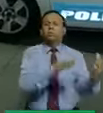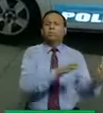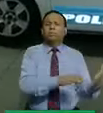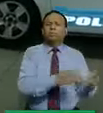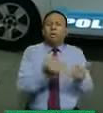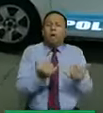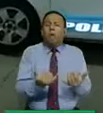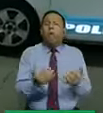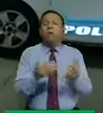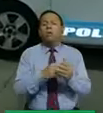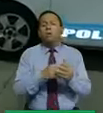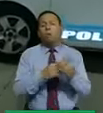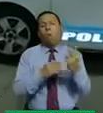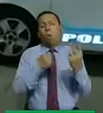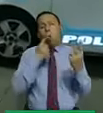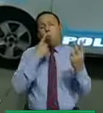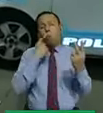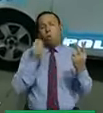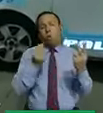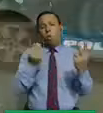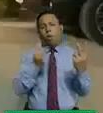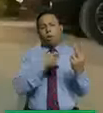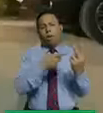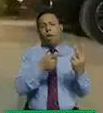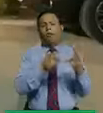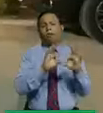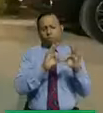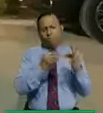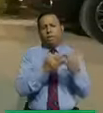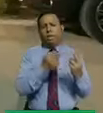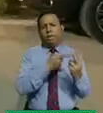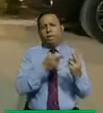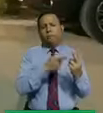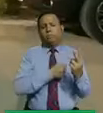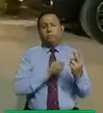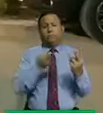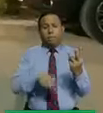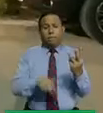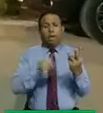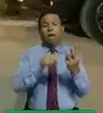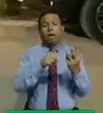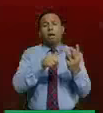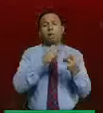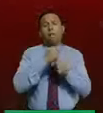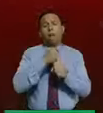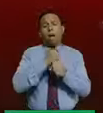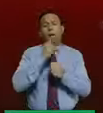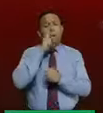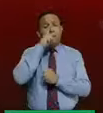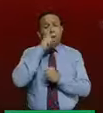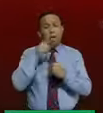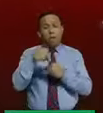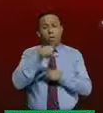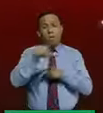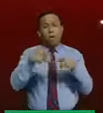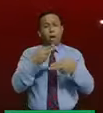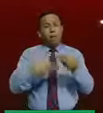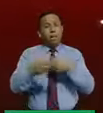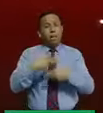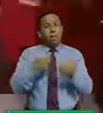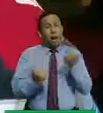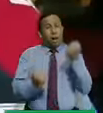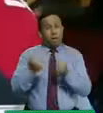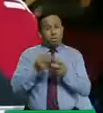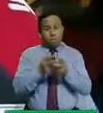vez le tocó a 2 jóvenes quienes tienen parentesco familiar y a un trabajador de este local de venta de vehículos quienes fueron